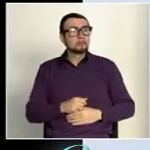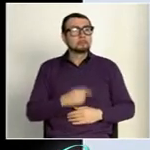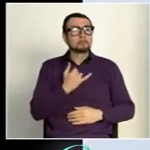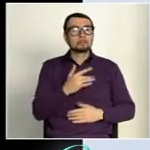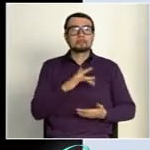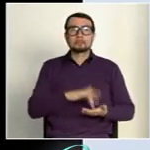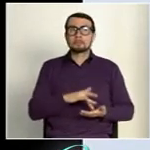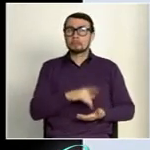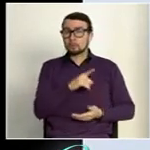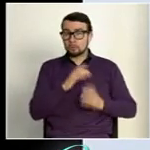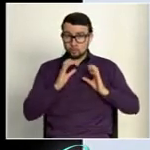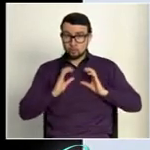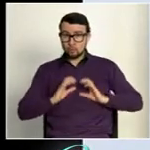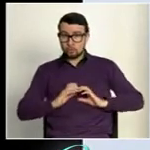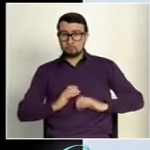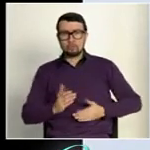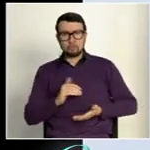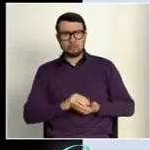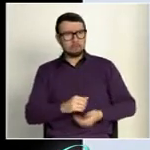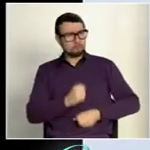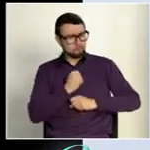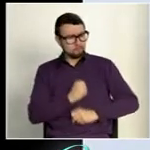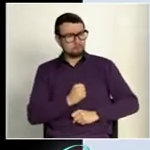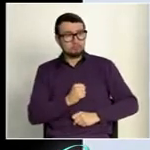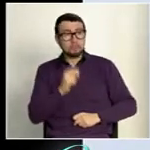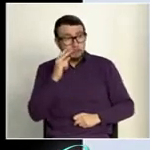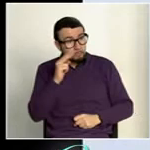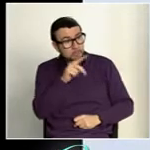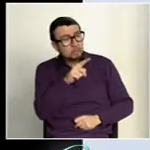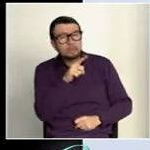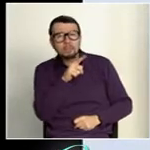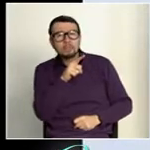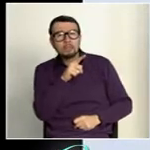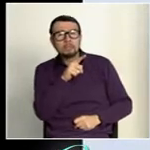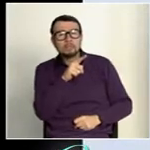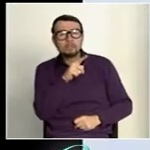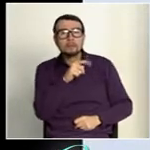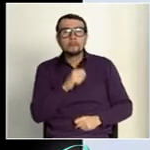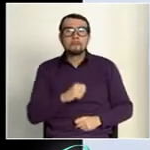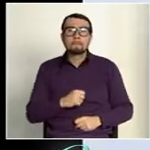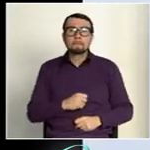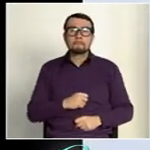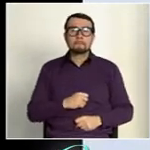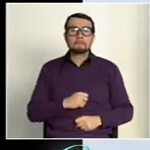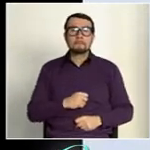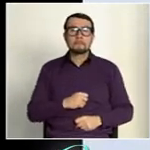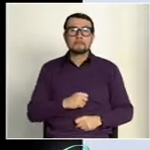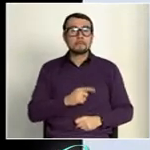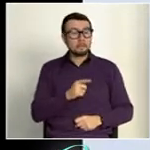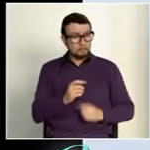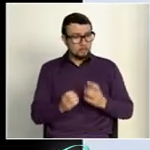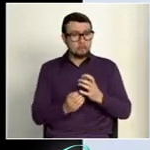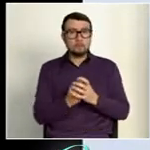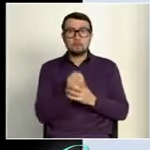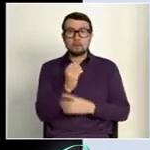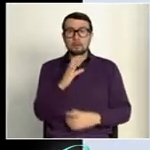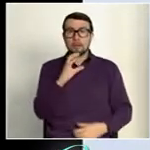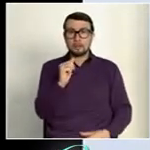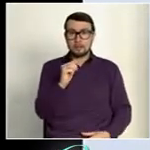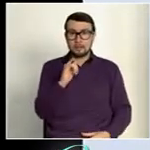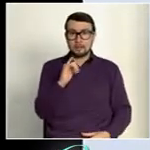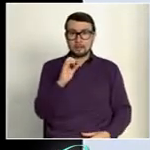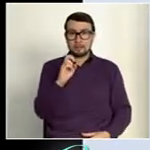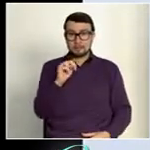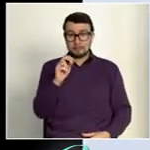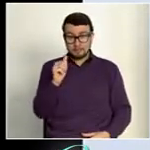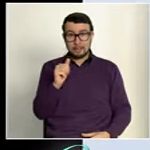cuerpo, hay que consumir minerales. Ah, aquí está, prácticamente es la flor de cayena. Y